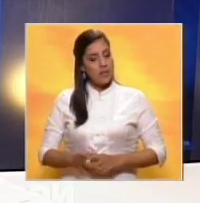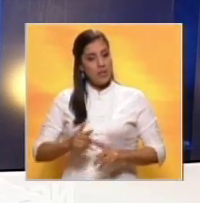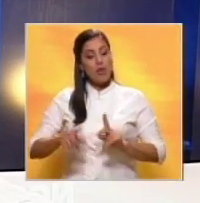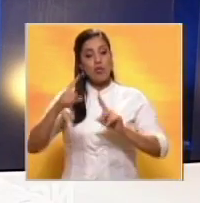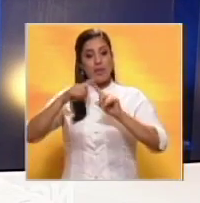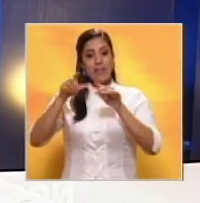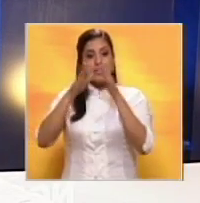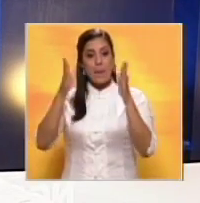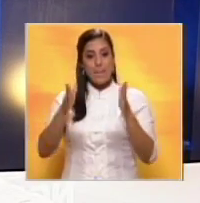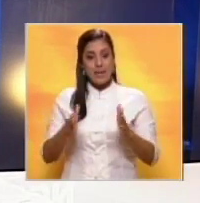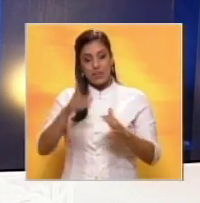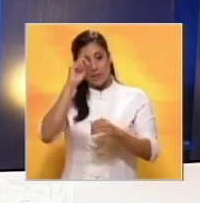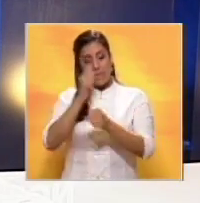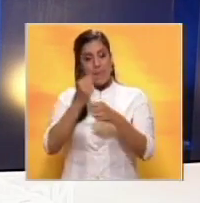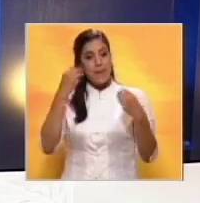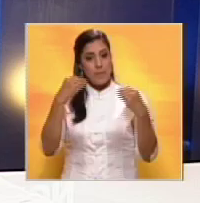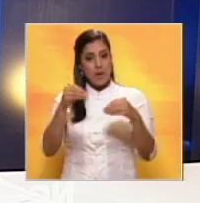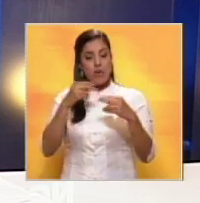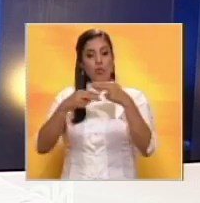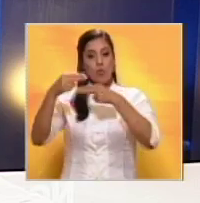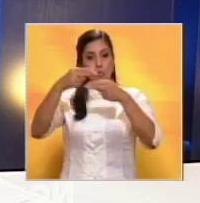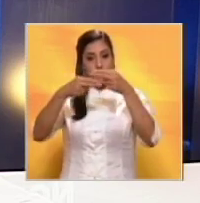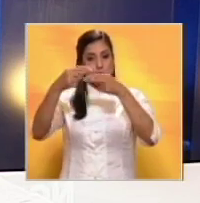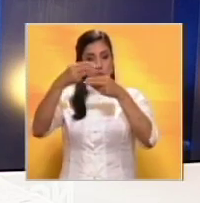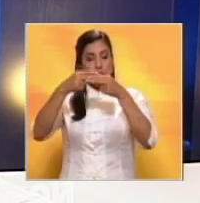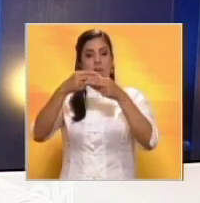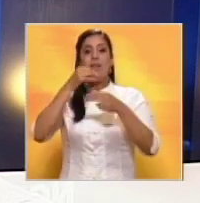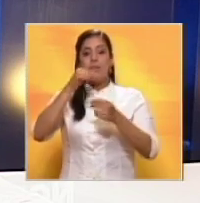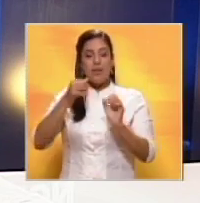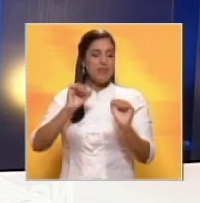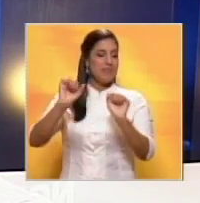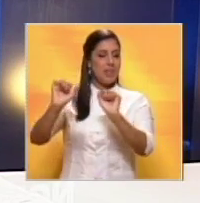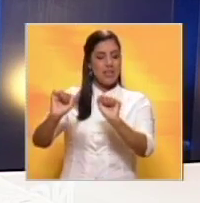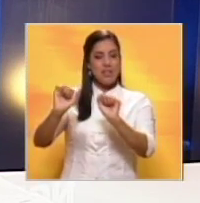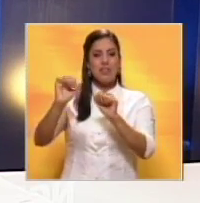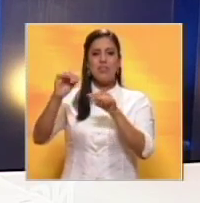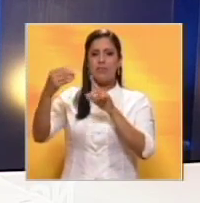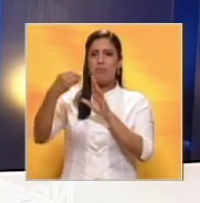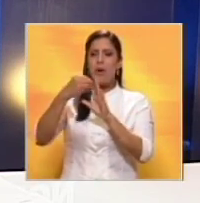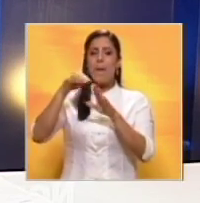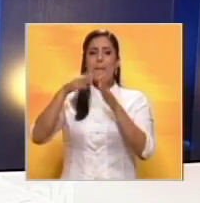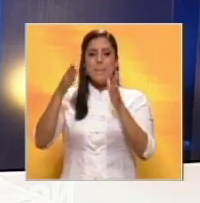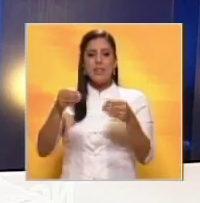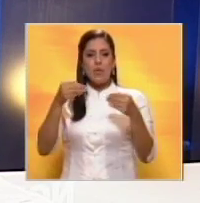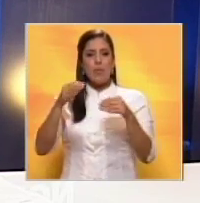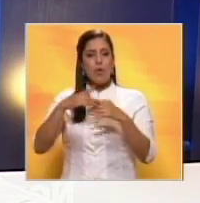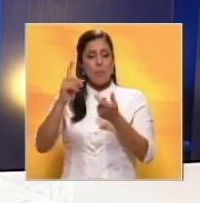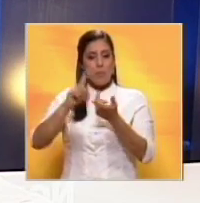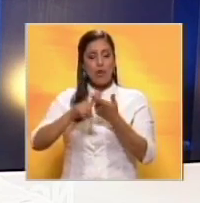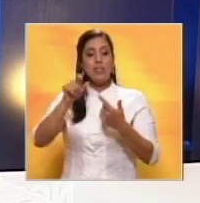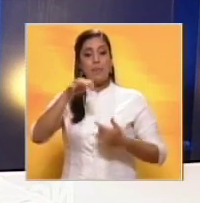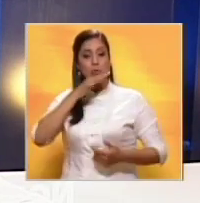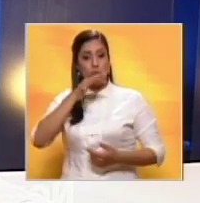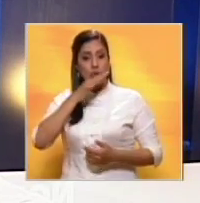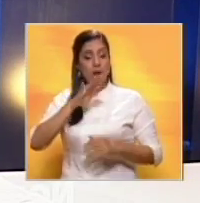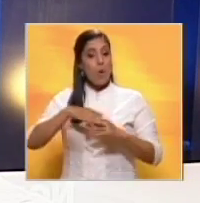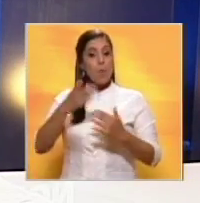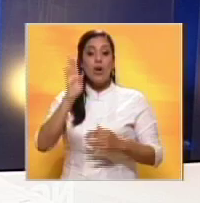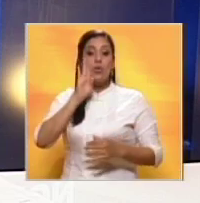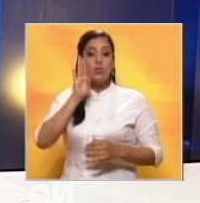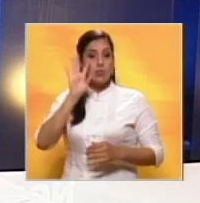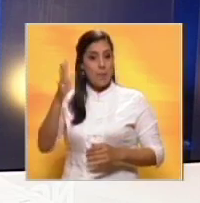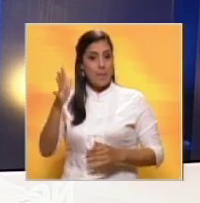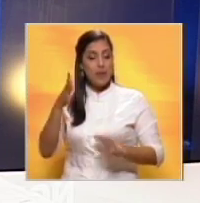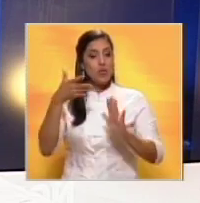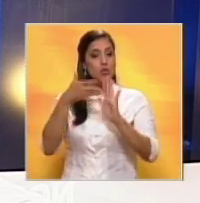El exministro de Obras Públicas e Infraestructura, Ayman El-Trudi, rechazó la citación del Ministerio Público a su esposa y su suegra por estar